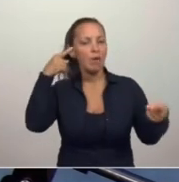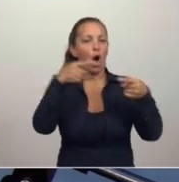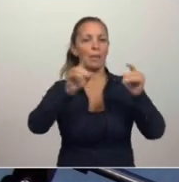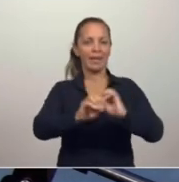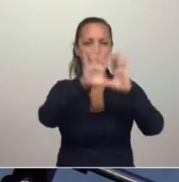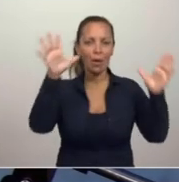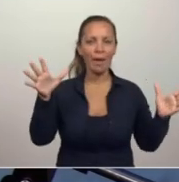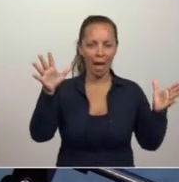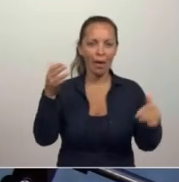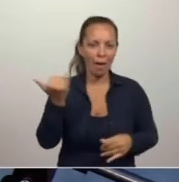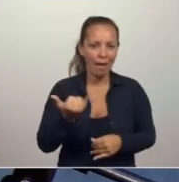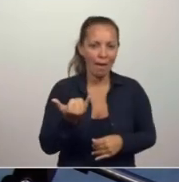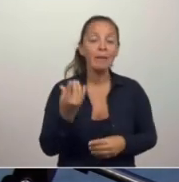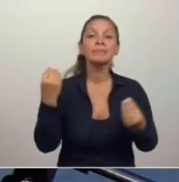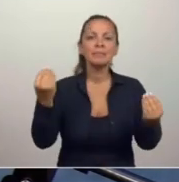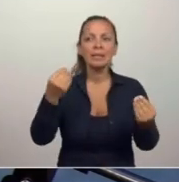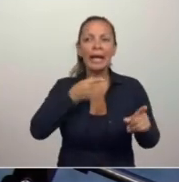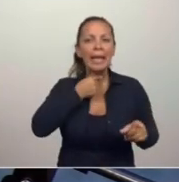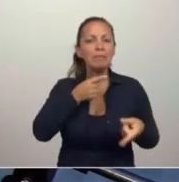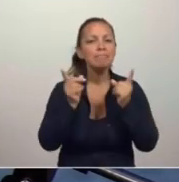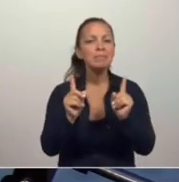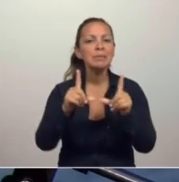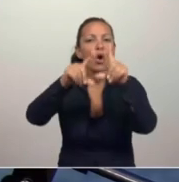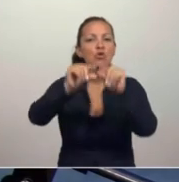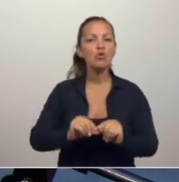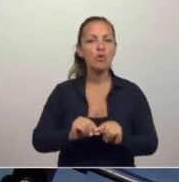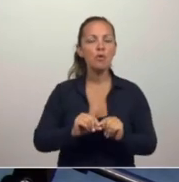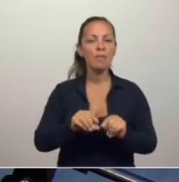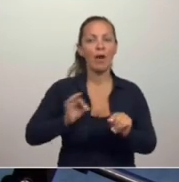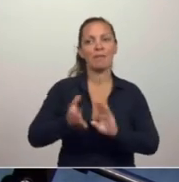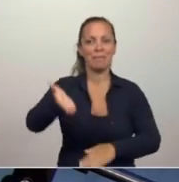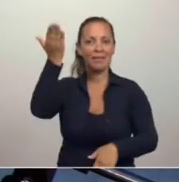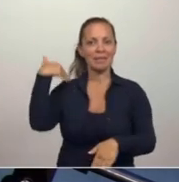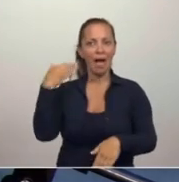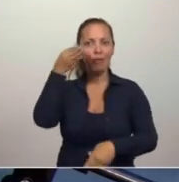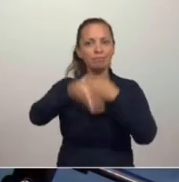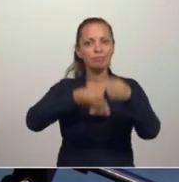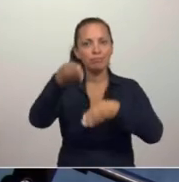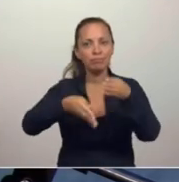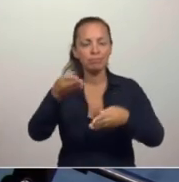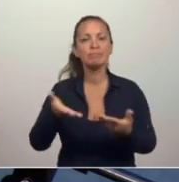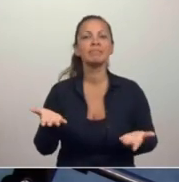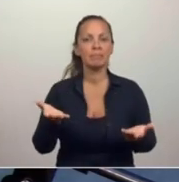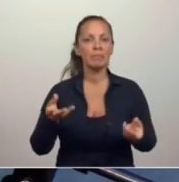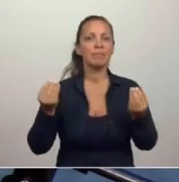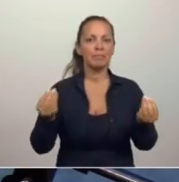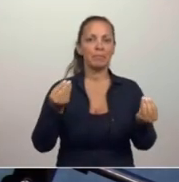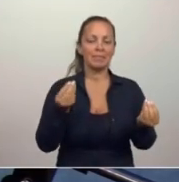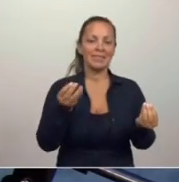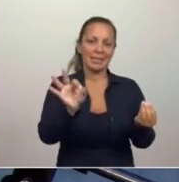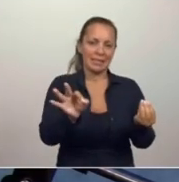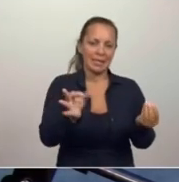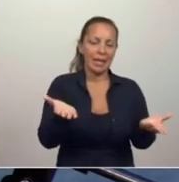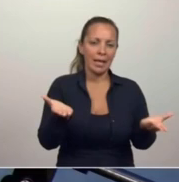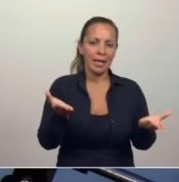de alcanzar esos niveles de afluencia turística porque sé que